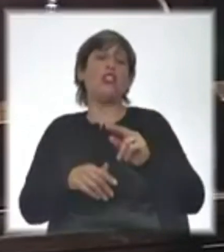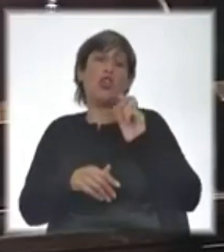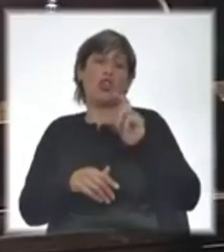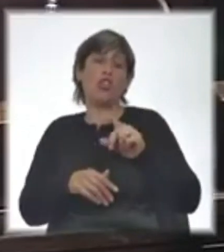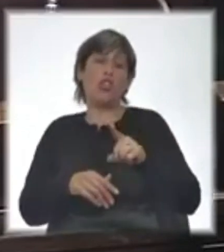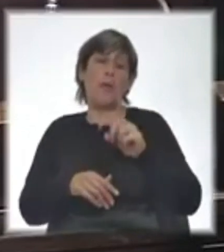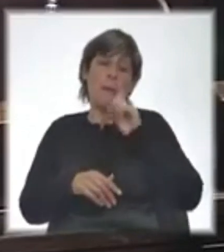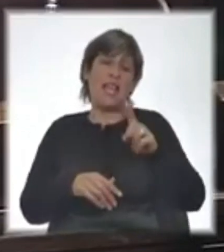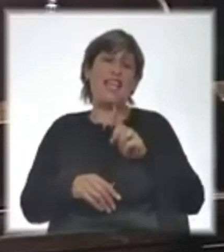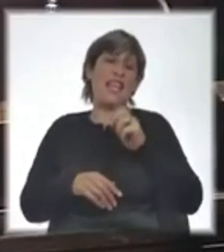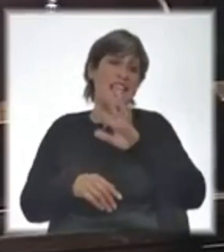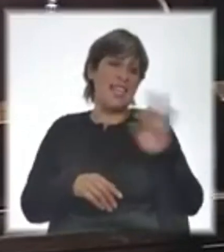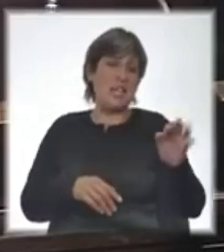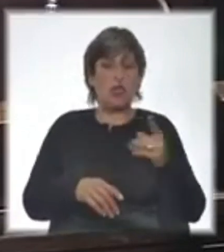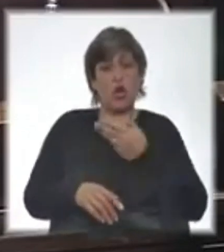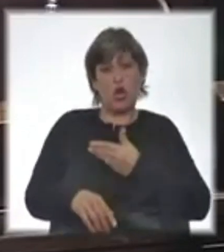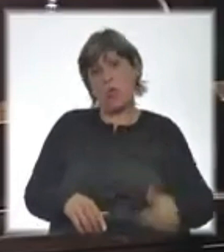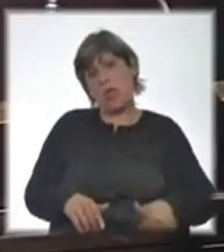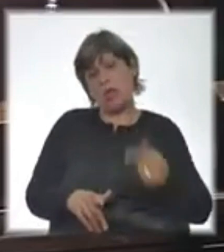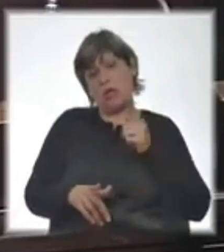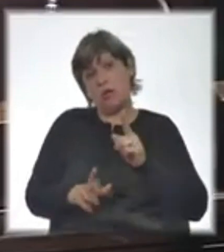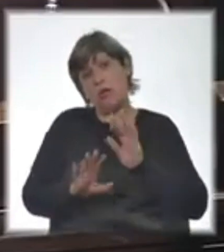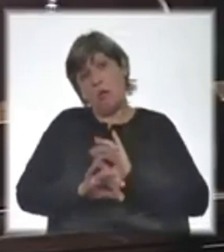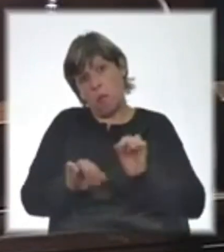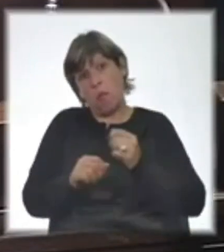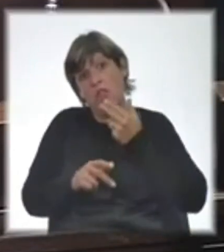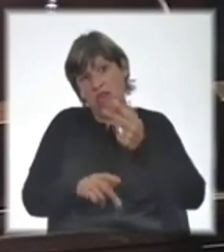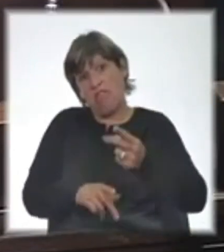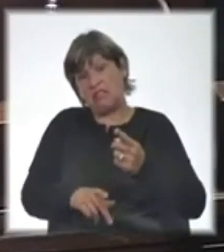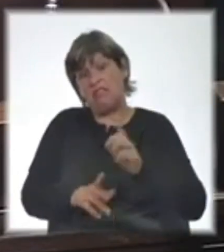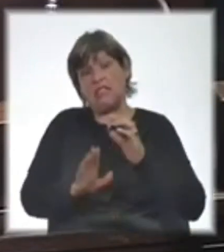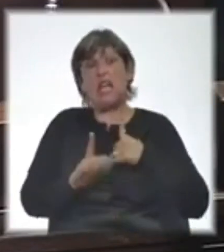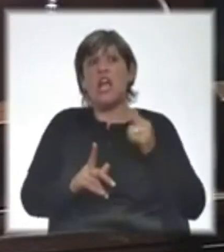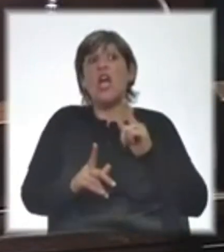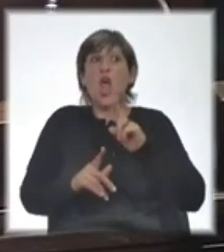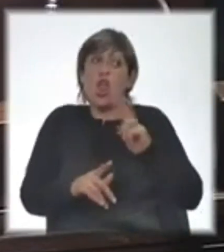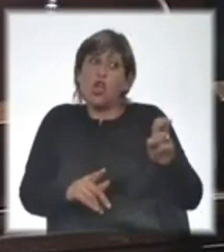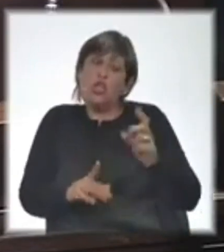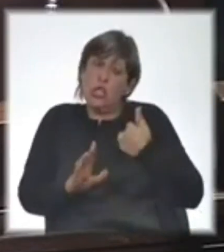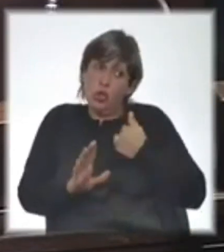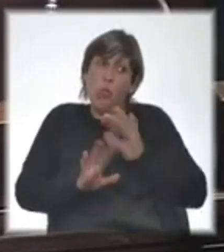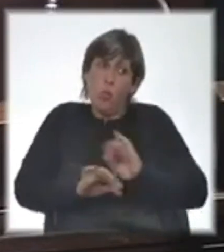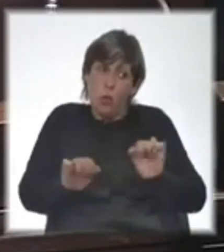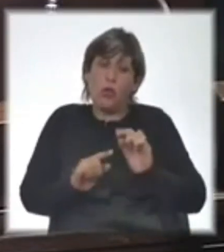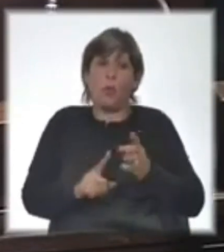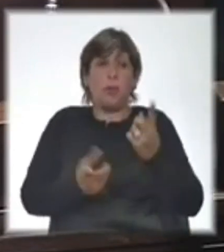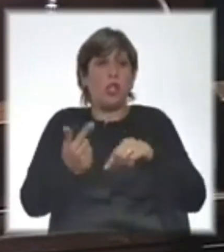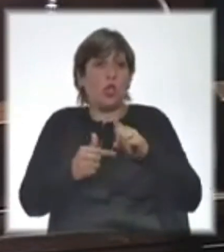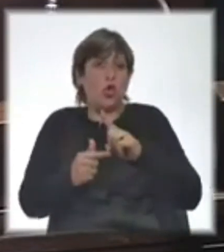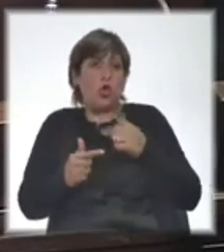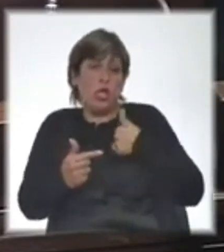el gobierno podía haber dicho, mire, yo 200 expropio, pero el informe que yo pagué,